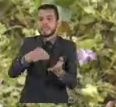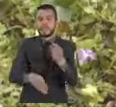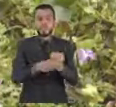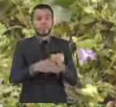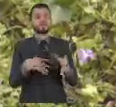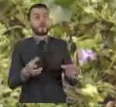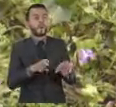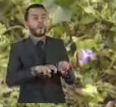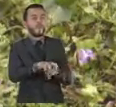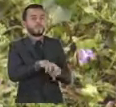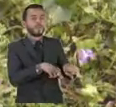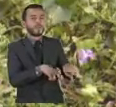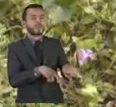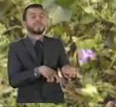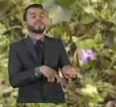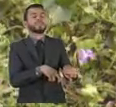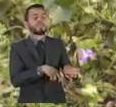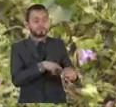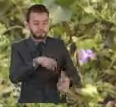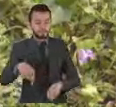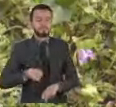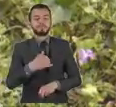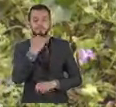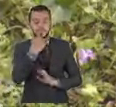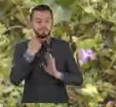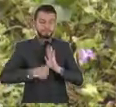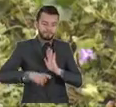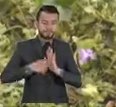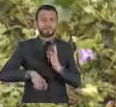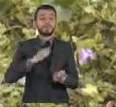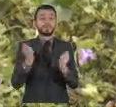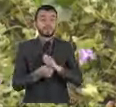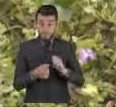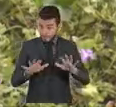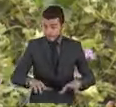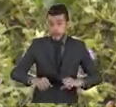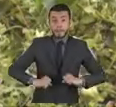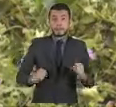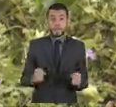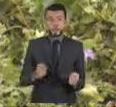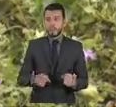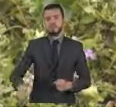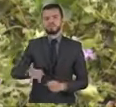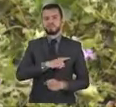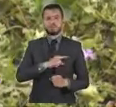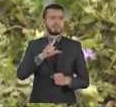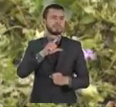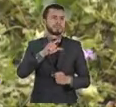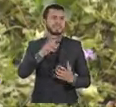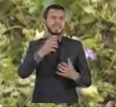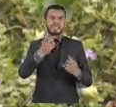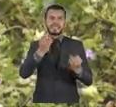En Bogotá, que es una ciudad cuya economía ya es de más de un 70% de servicios y comercio,